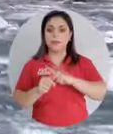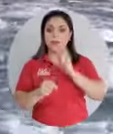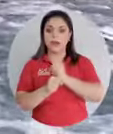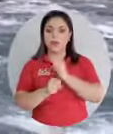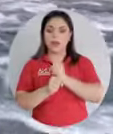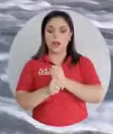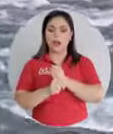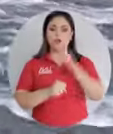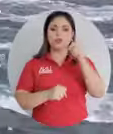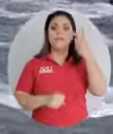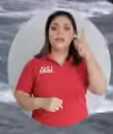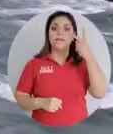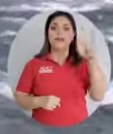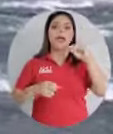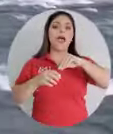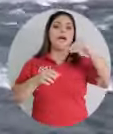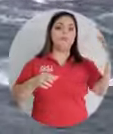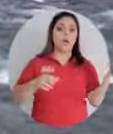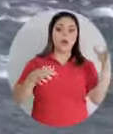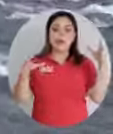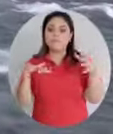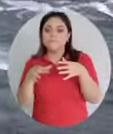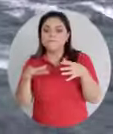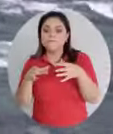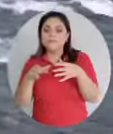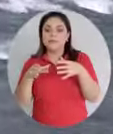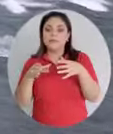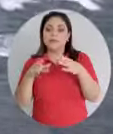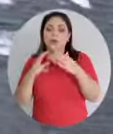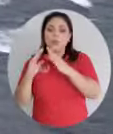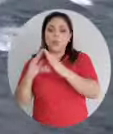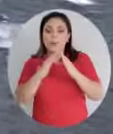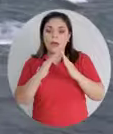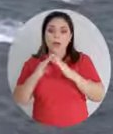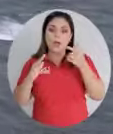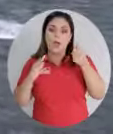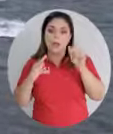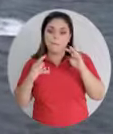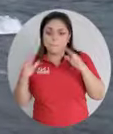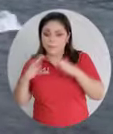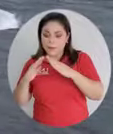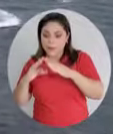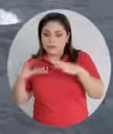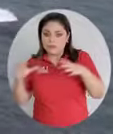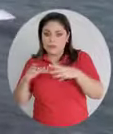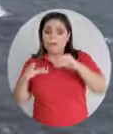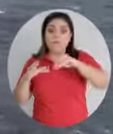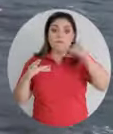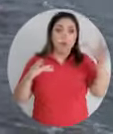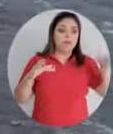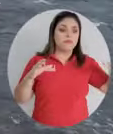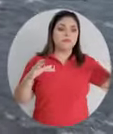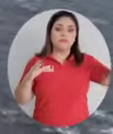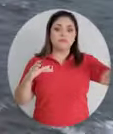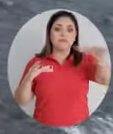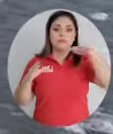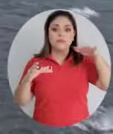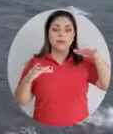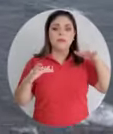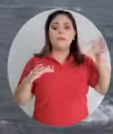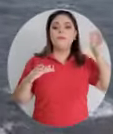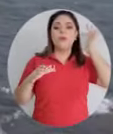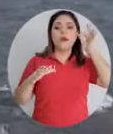de los centros de aglomeración urbanos, sobre todo el principal centro de aglomeración, que es el gran área metropolitana, las tasas de